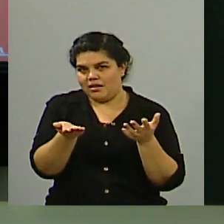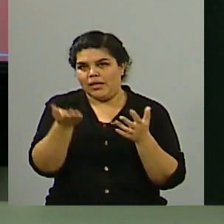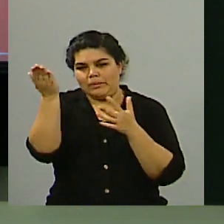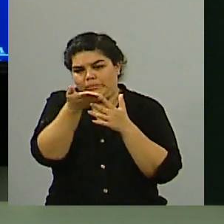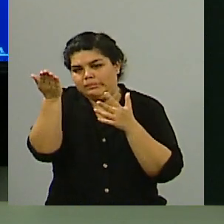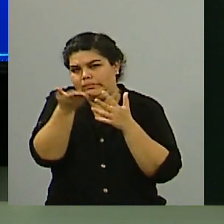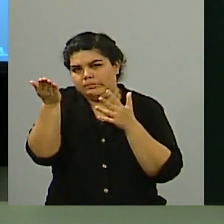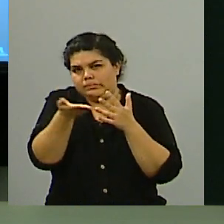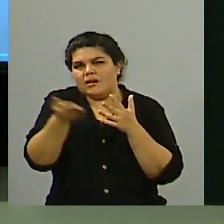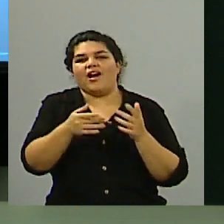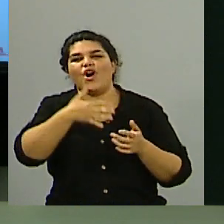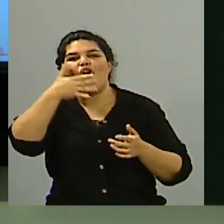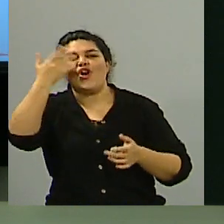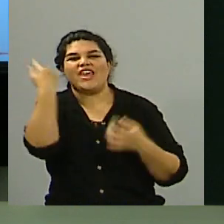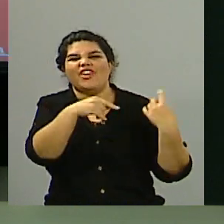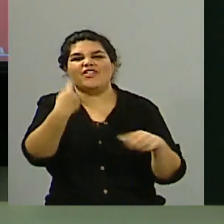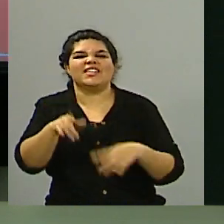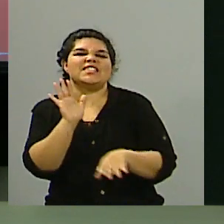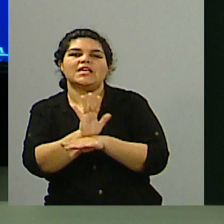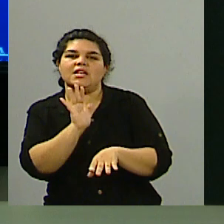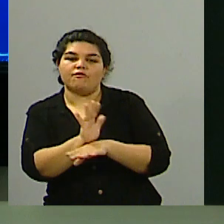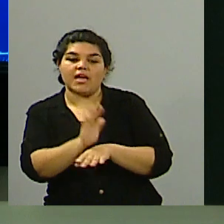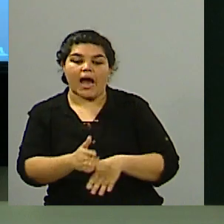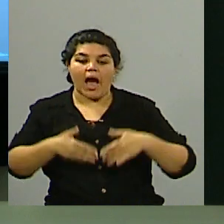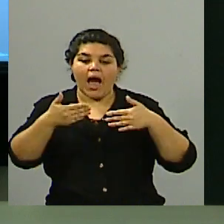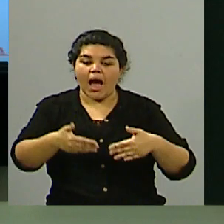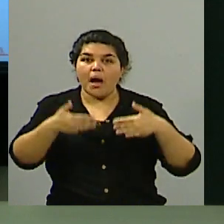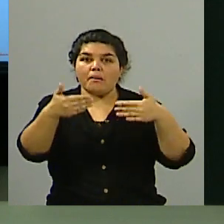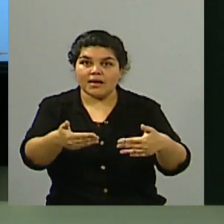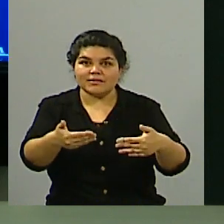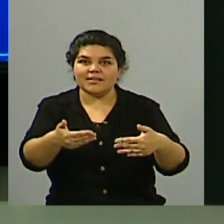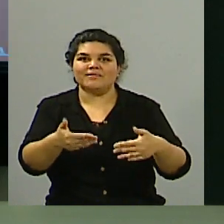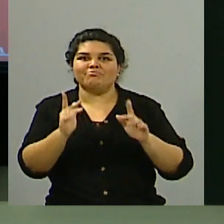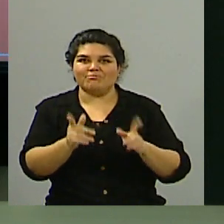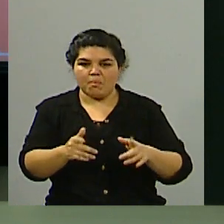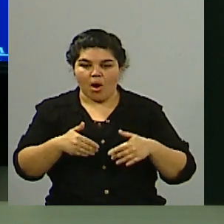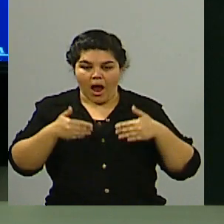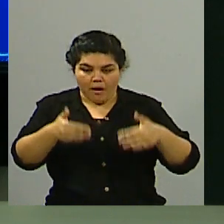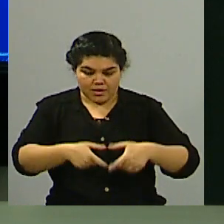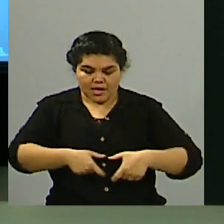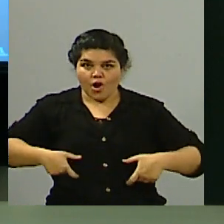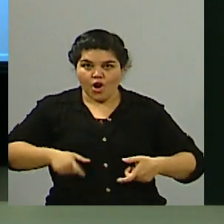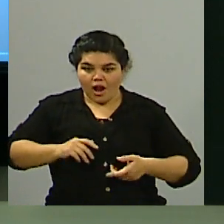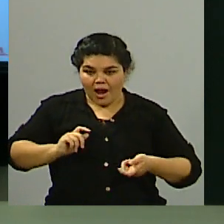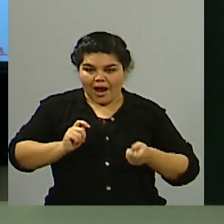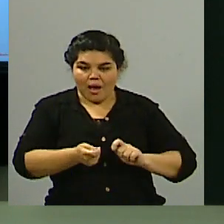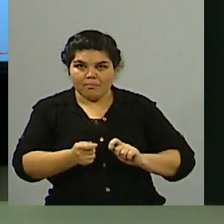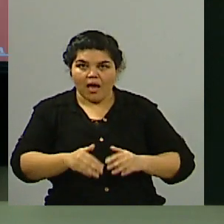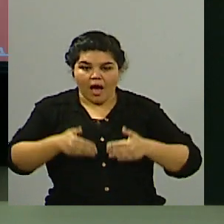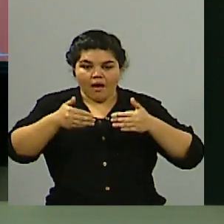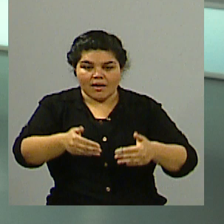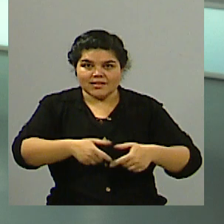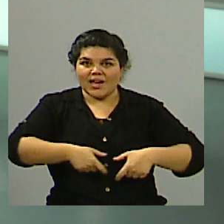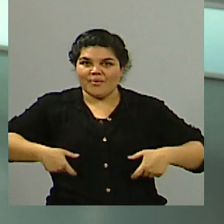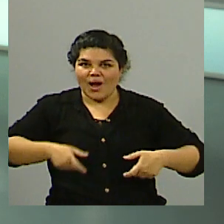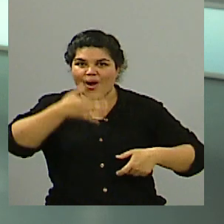Ahí vamos viendo los distintos grados, los distintos avances que van teniendo los practicantes hasta llegar al cinturón negro. A partir de ahí es negro, para